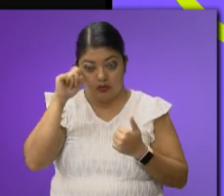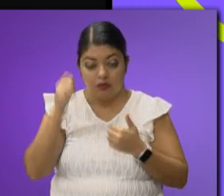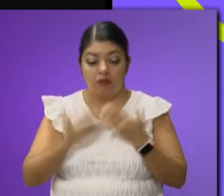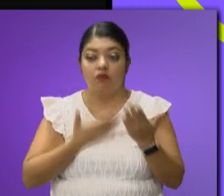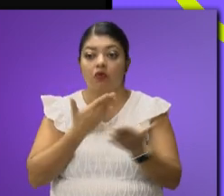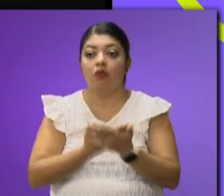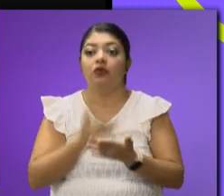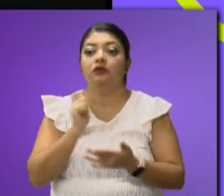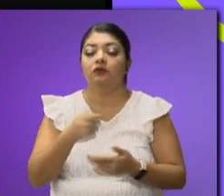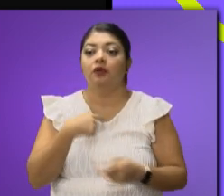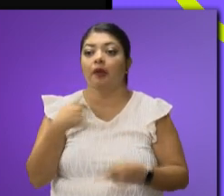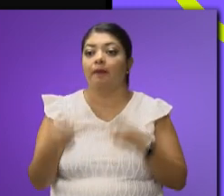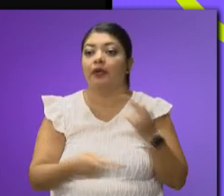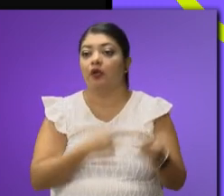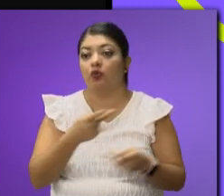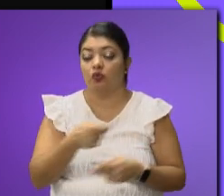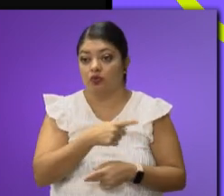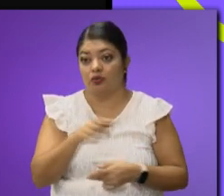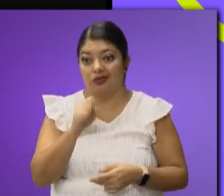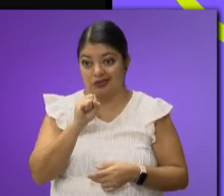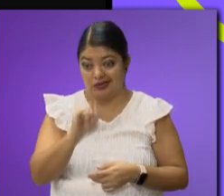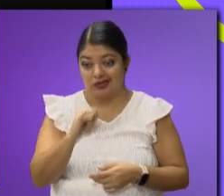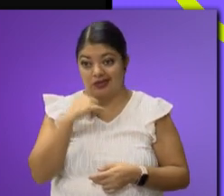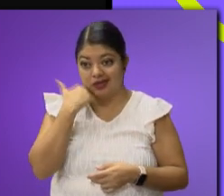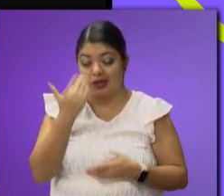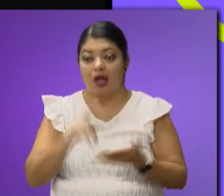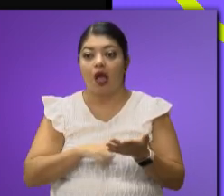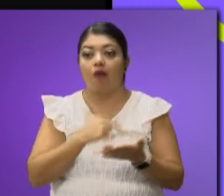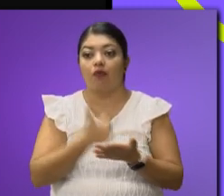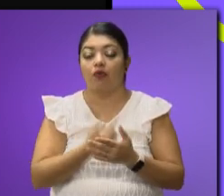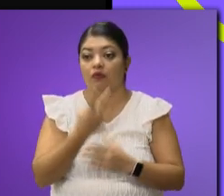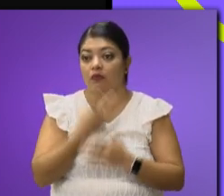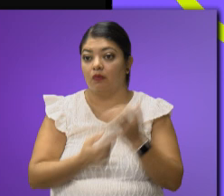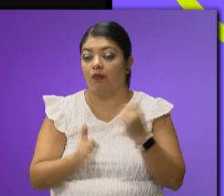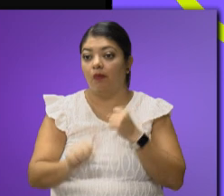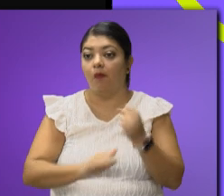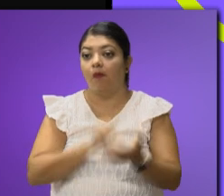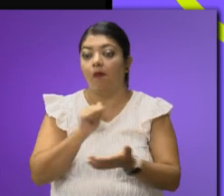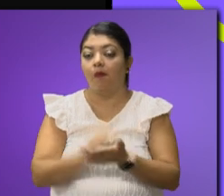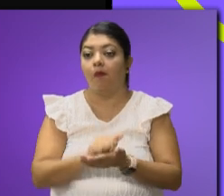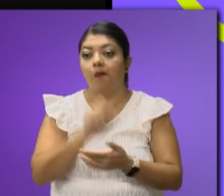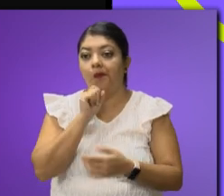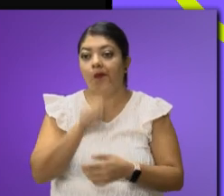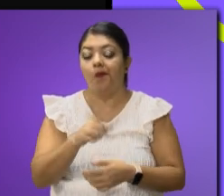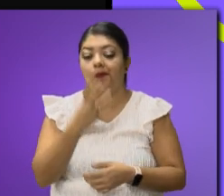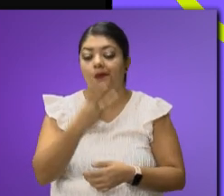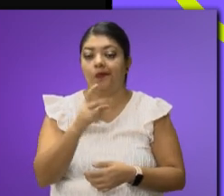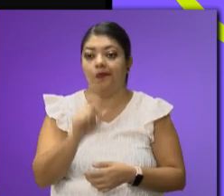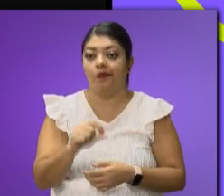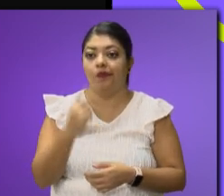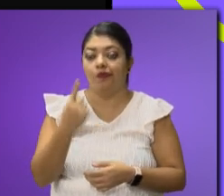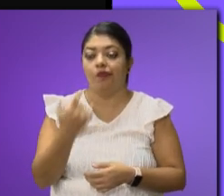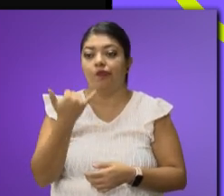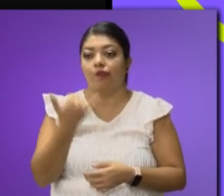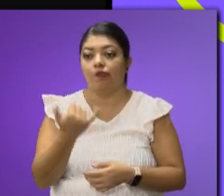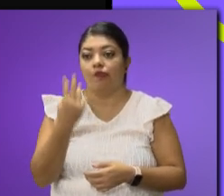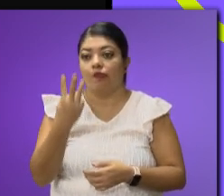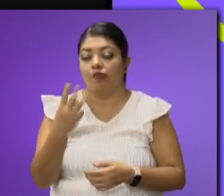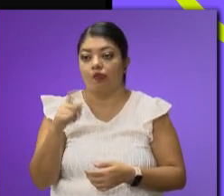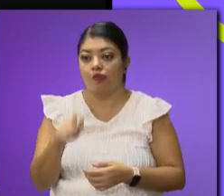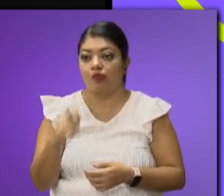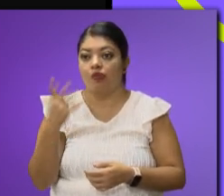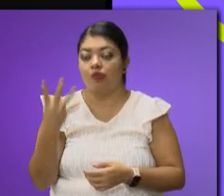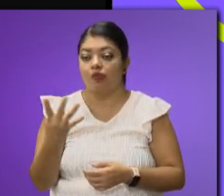consideración, les pregunto si es de aprobarse ambas actas con referencia al 3.1 y